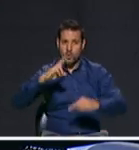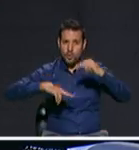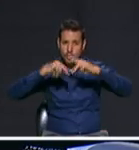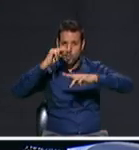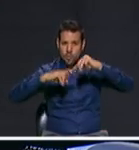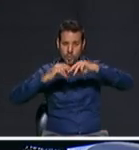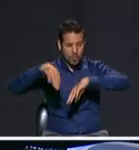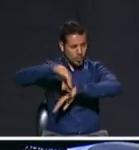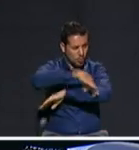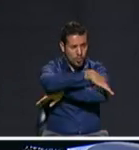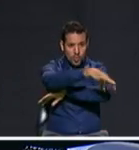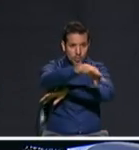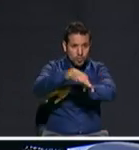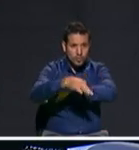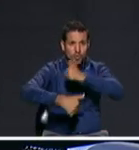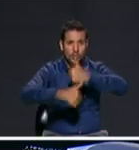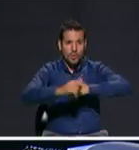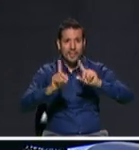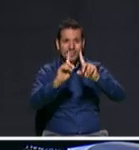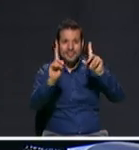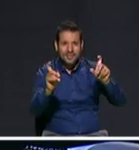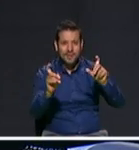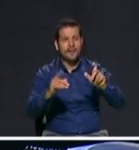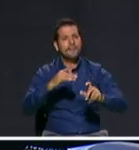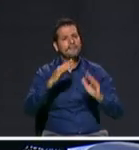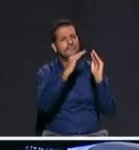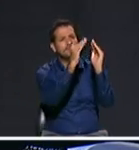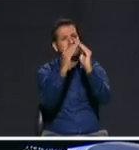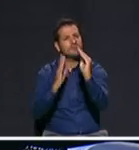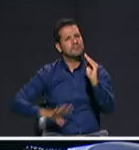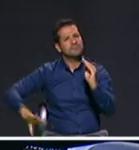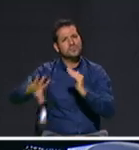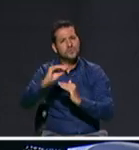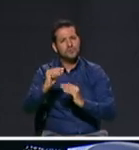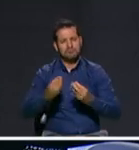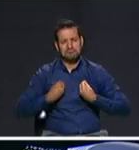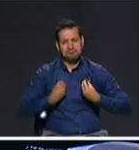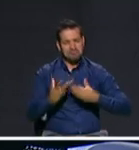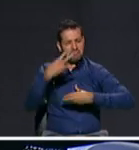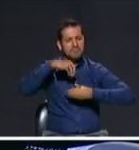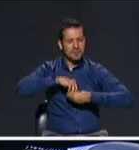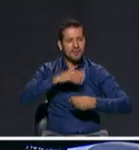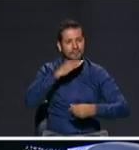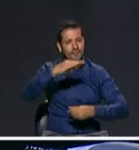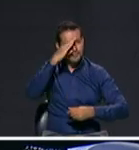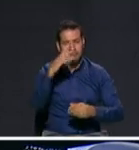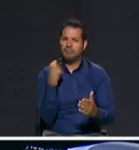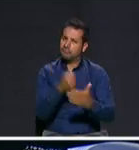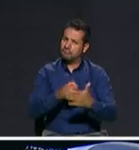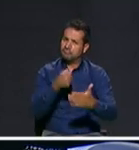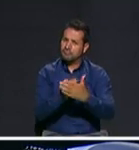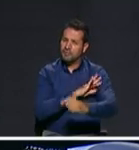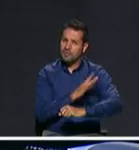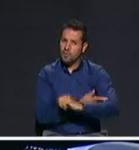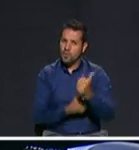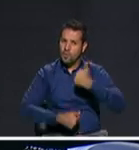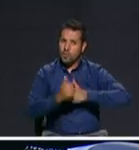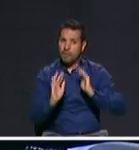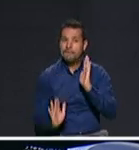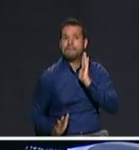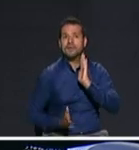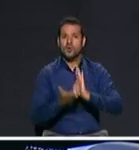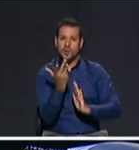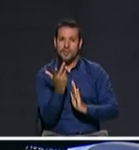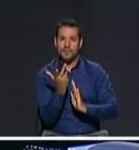de interés social pero también vivienda para todos los medellinenses vamos a trabajar muy fuertemente el tema de mejoramiento integral